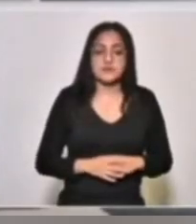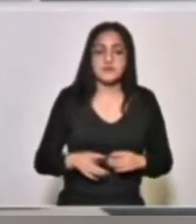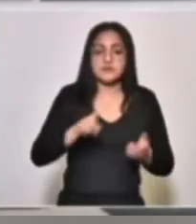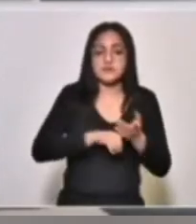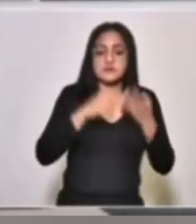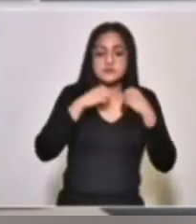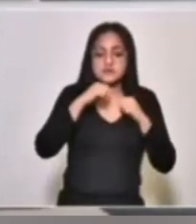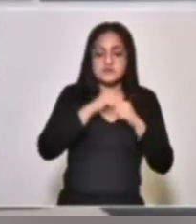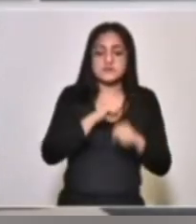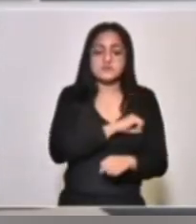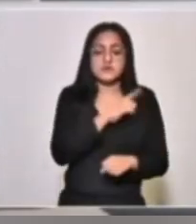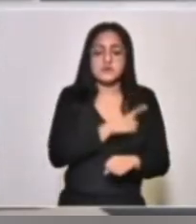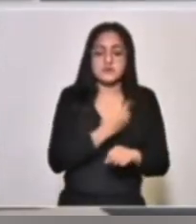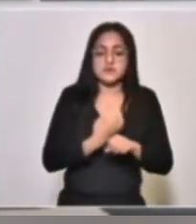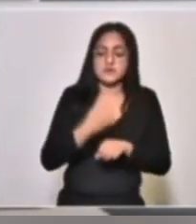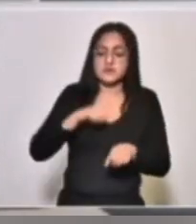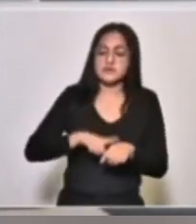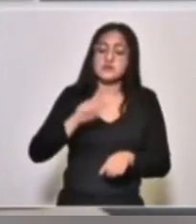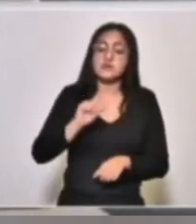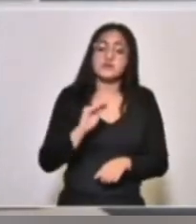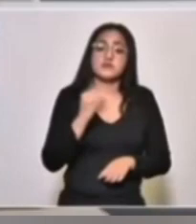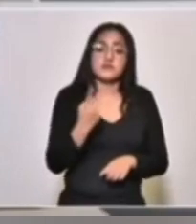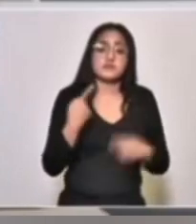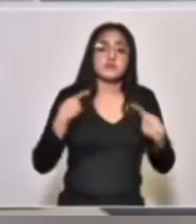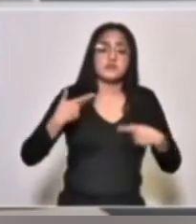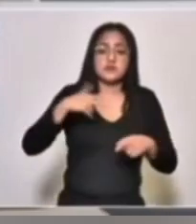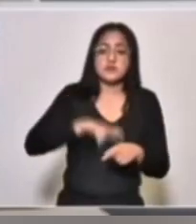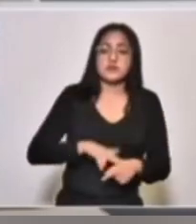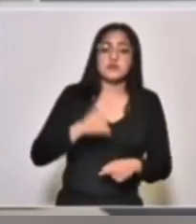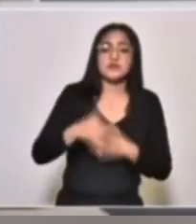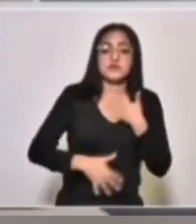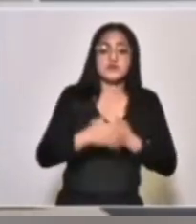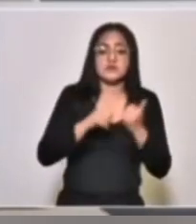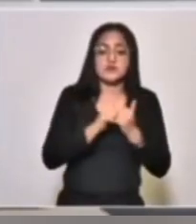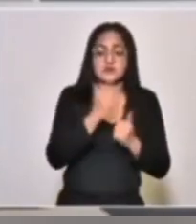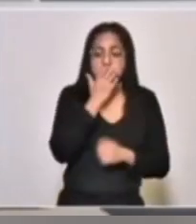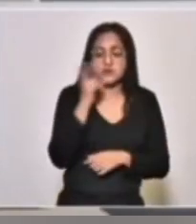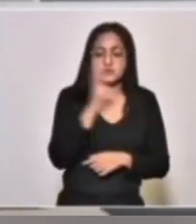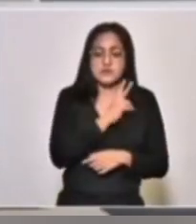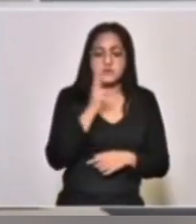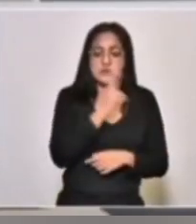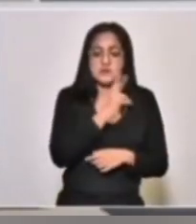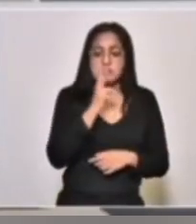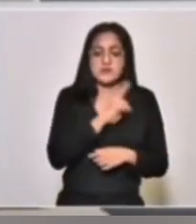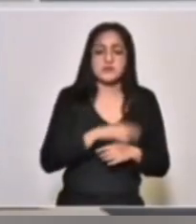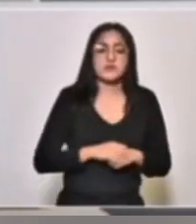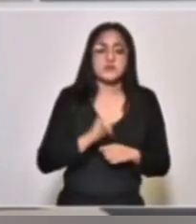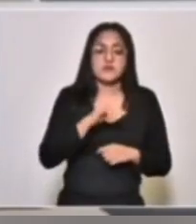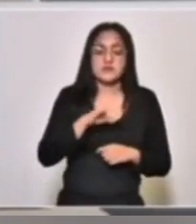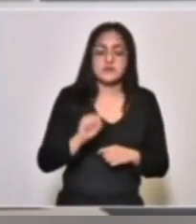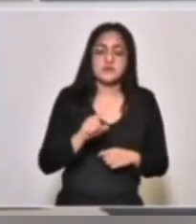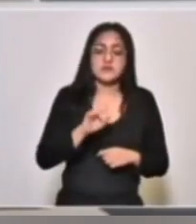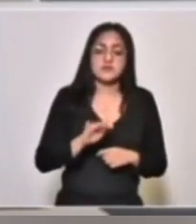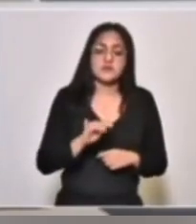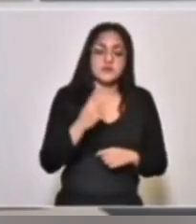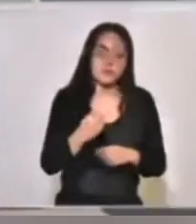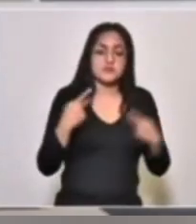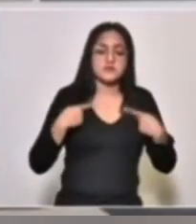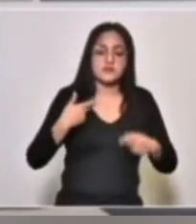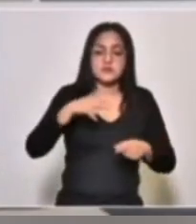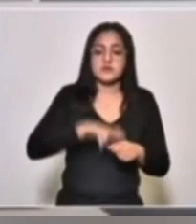red hospitalaria de los servicios de salud, 91 pacientes hospitalizados, 15 con ventilación asistida. IMSS,